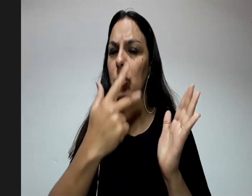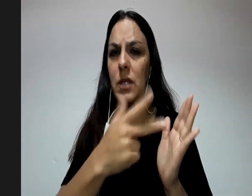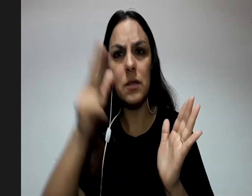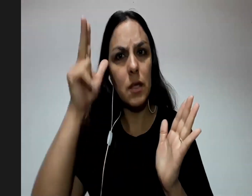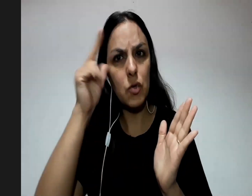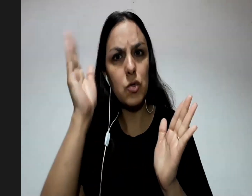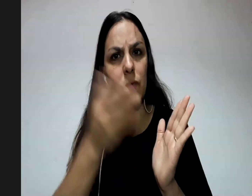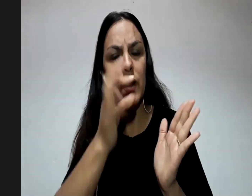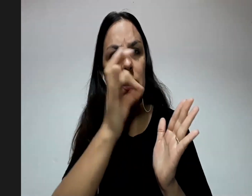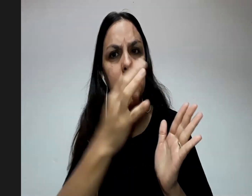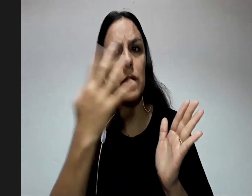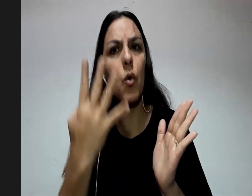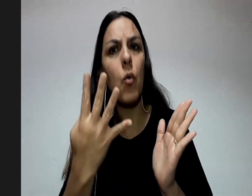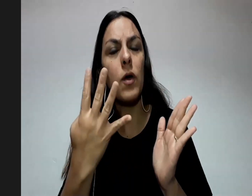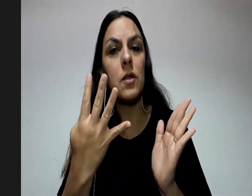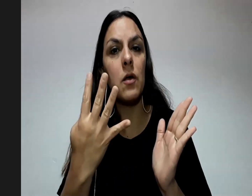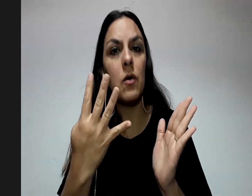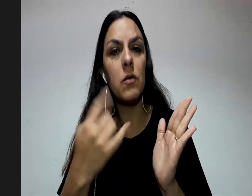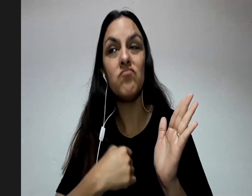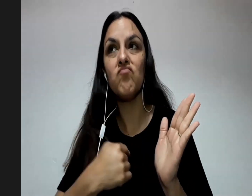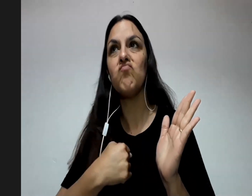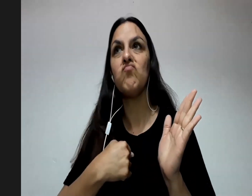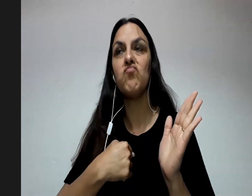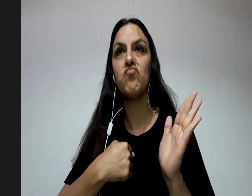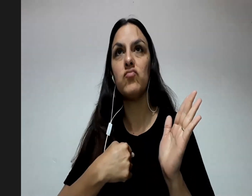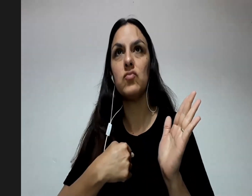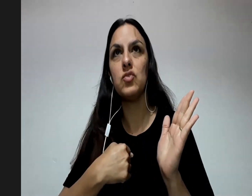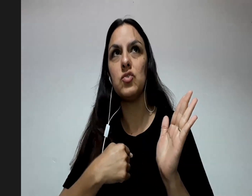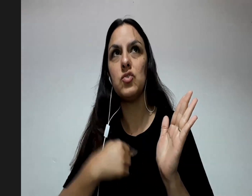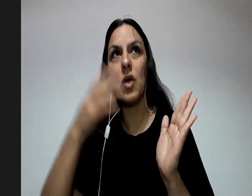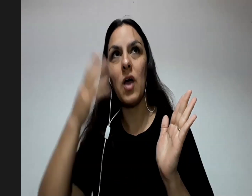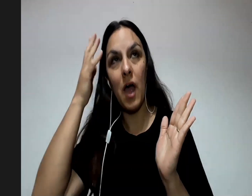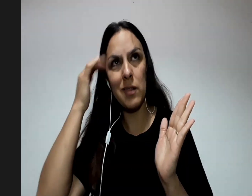38/04. Yo lo describí en su totalidad.